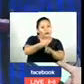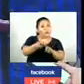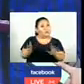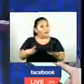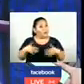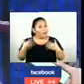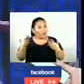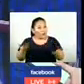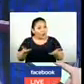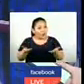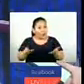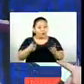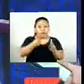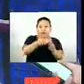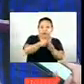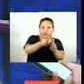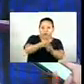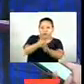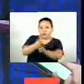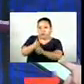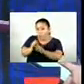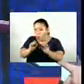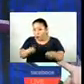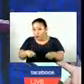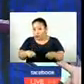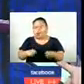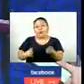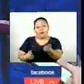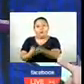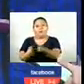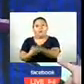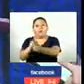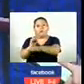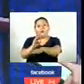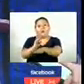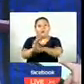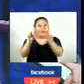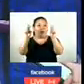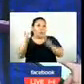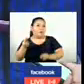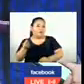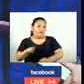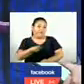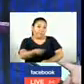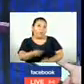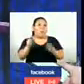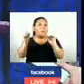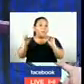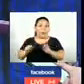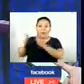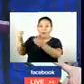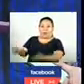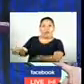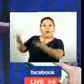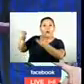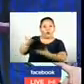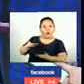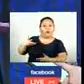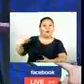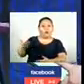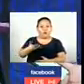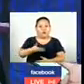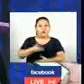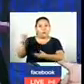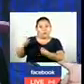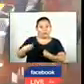resulte venir a ser propio, algún tipo de acompañamiento o de asistencia de carácter económico en la medida que la cooperación ha colaborado con nosotros